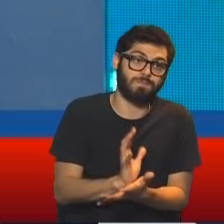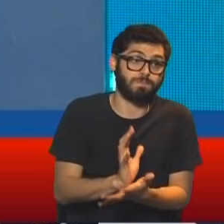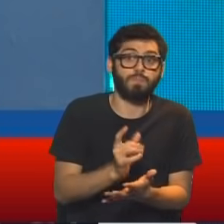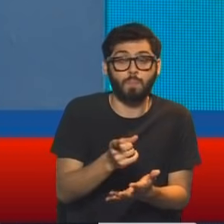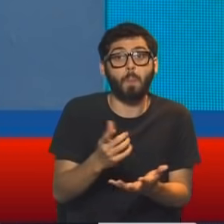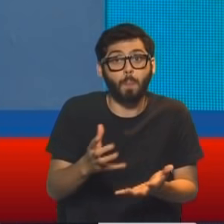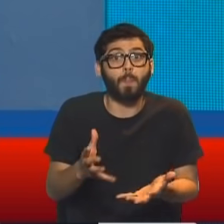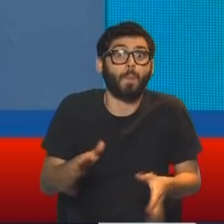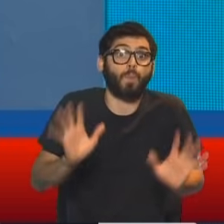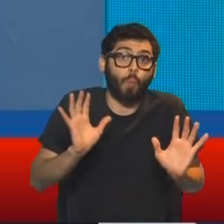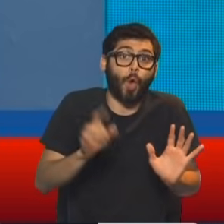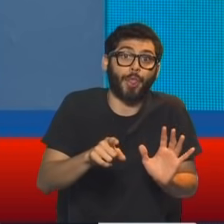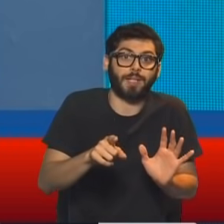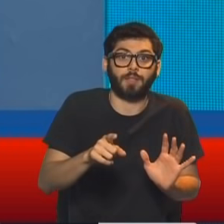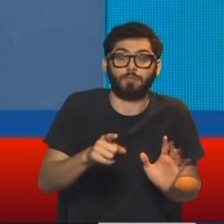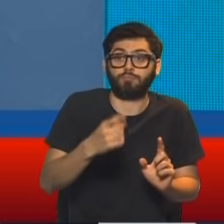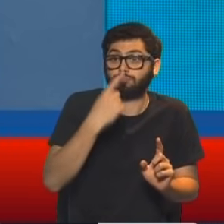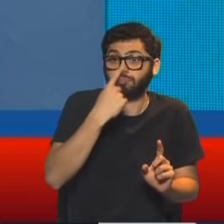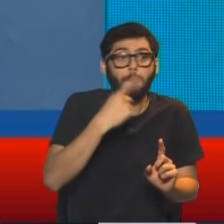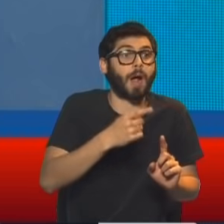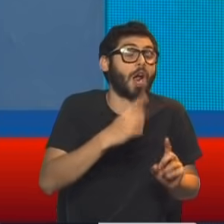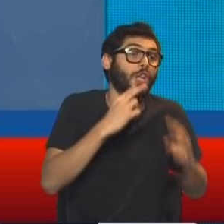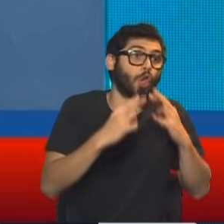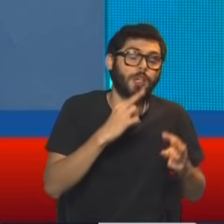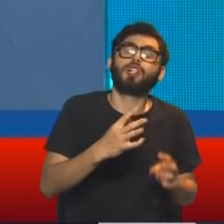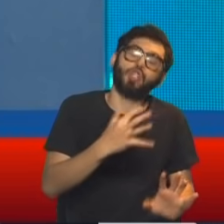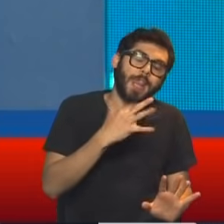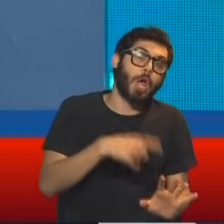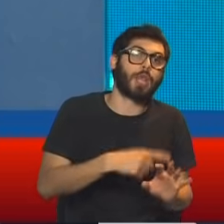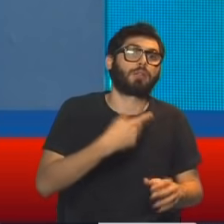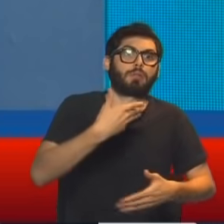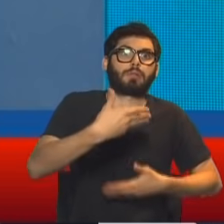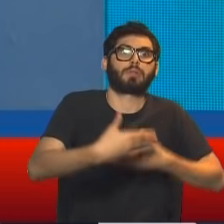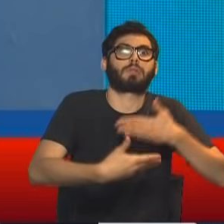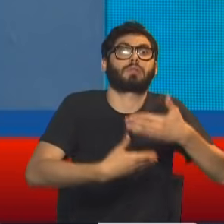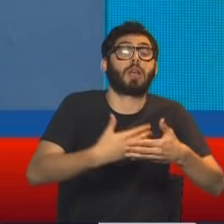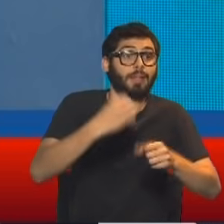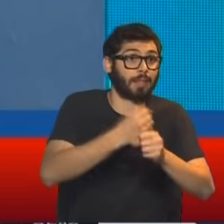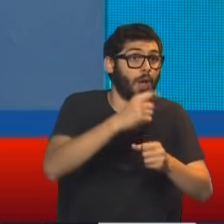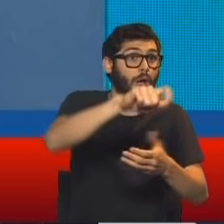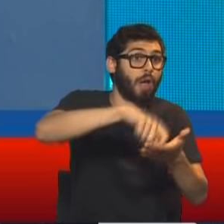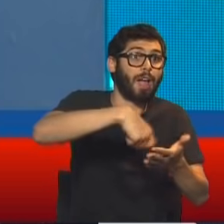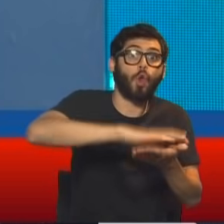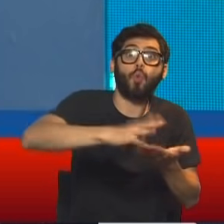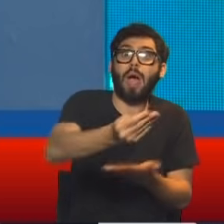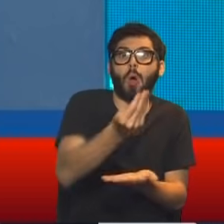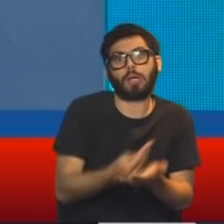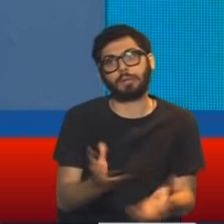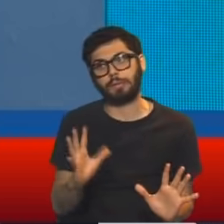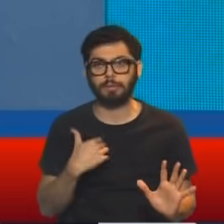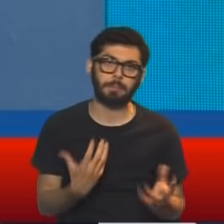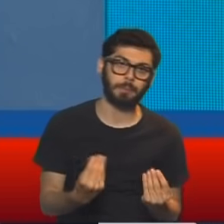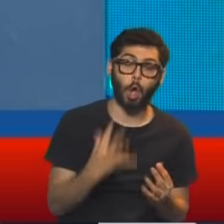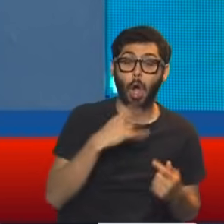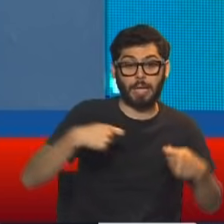incentivo también inclusive para muchos restaurantes que yo entiendo, se están recuperando, les da miedo emplear gente por ahí o no pueden invertir en este